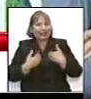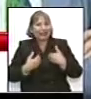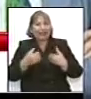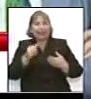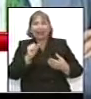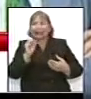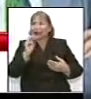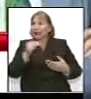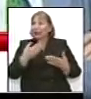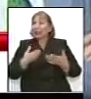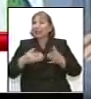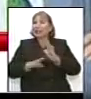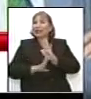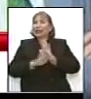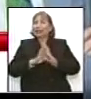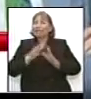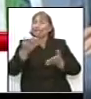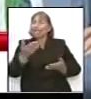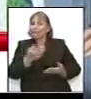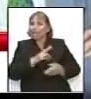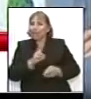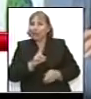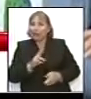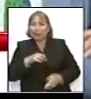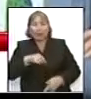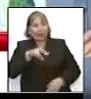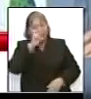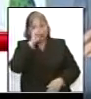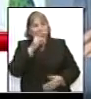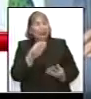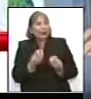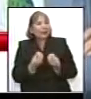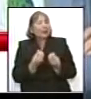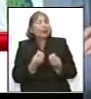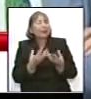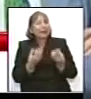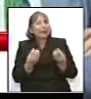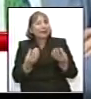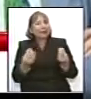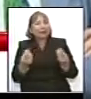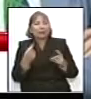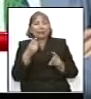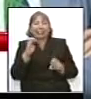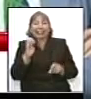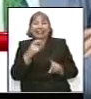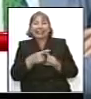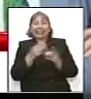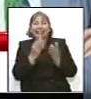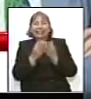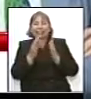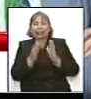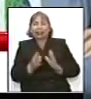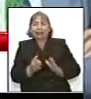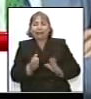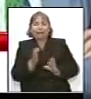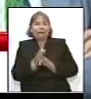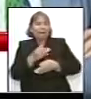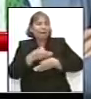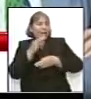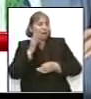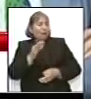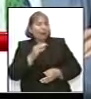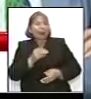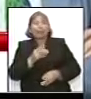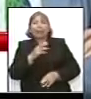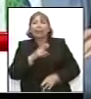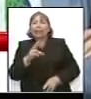la formación de la República del Perú y de cómo muchos de sus exalumnos no solamente forjaron la